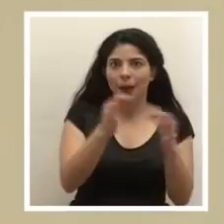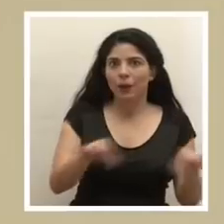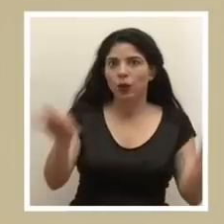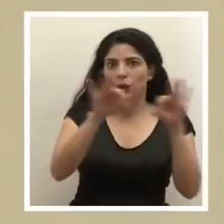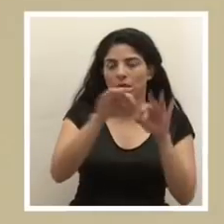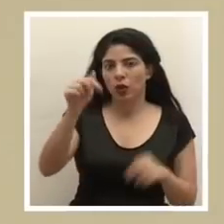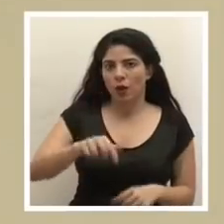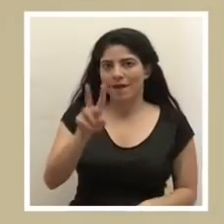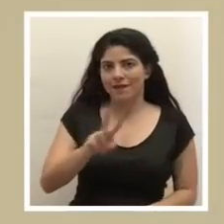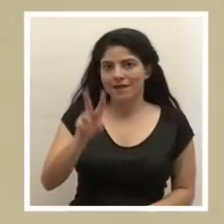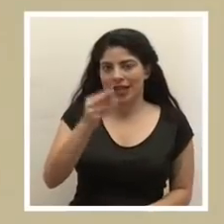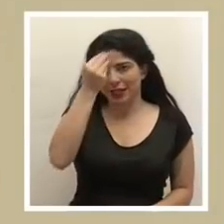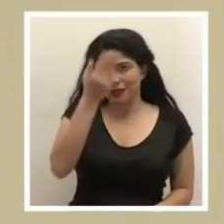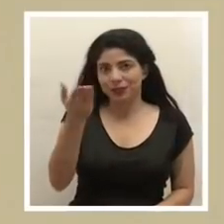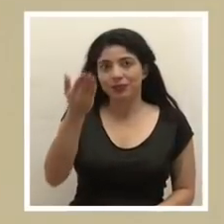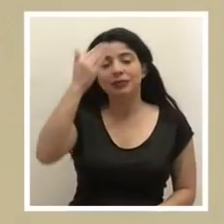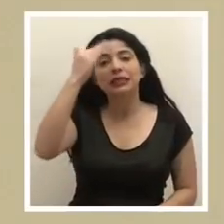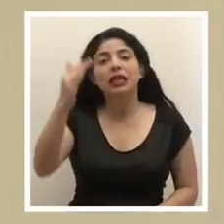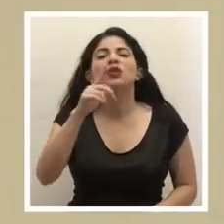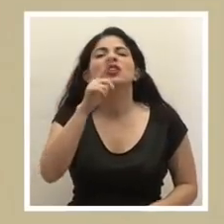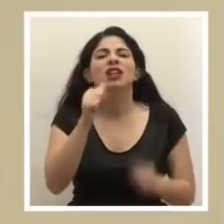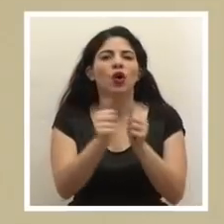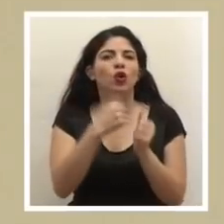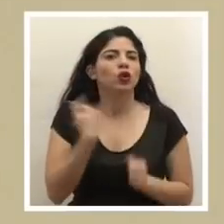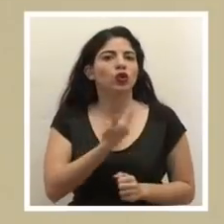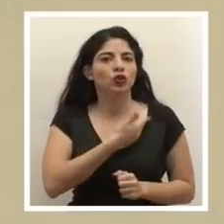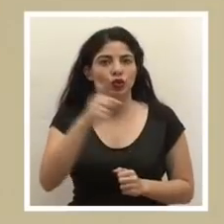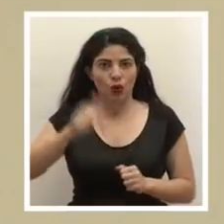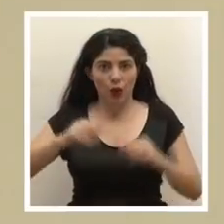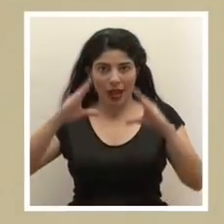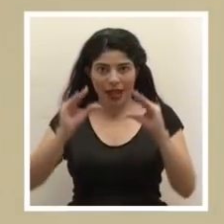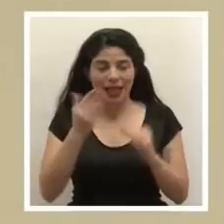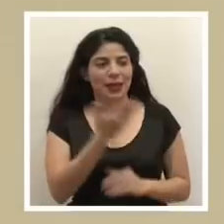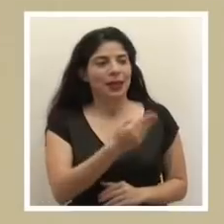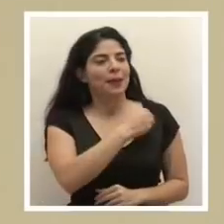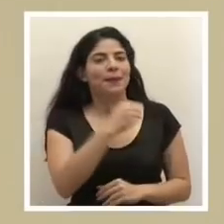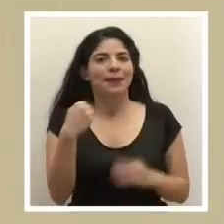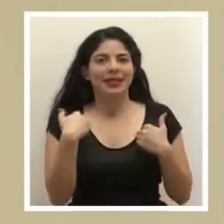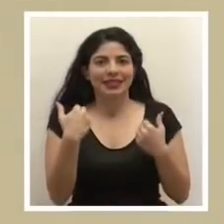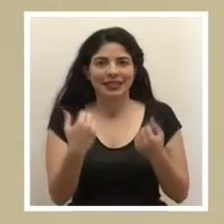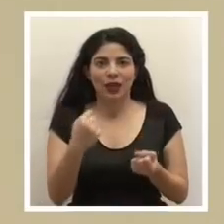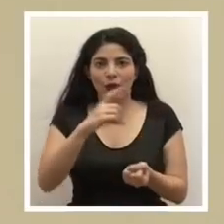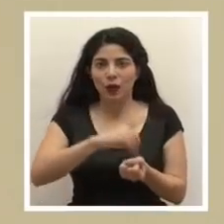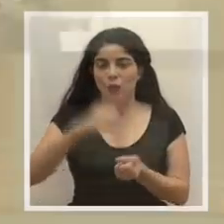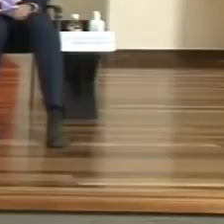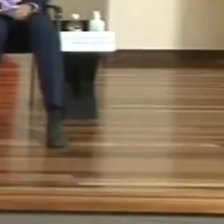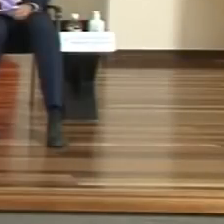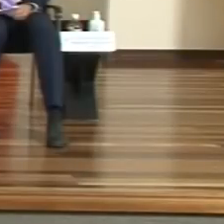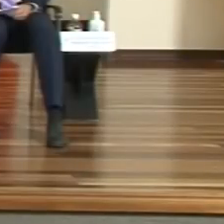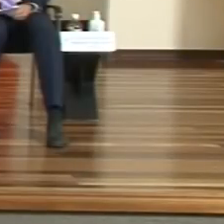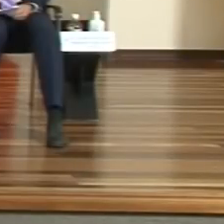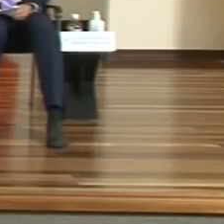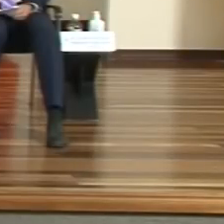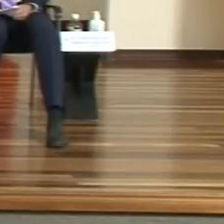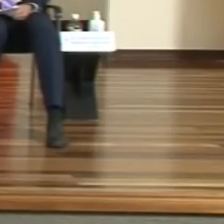darán este viernes. Saludamos a quienes nos acompañan esta tarde, al ministro de Salud, al doctor Daniel Salas, al